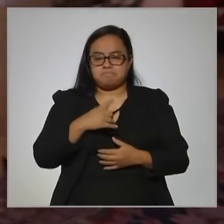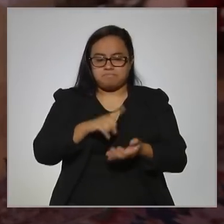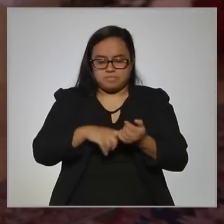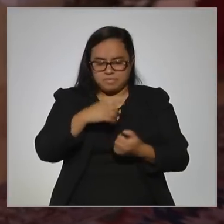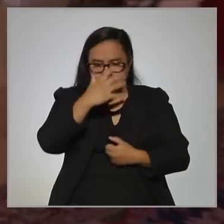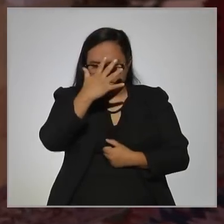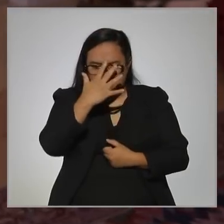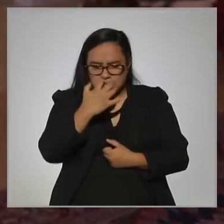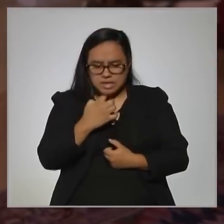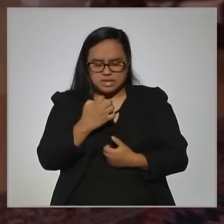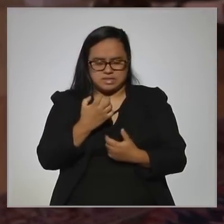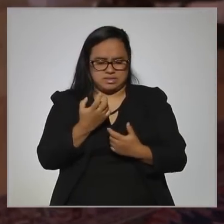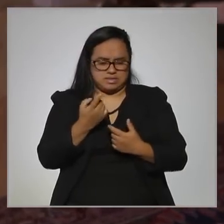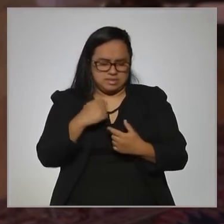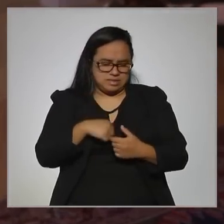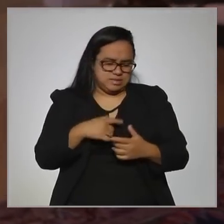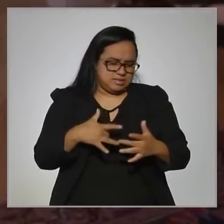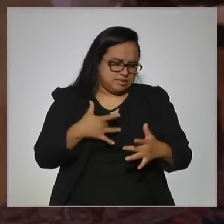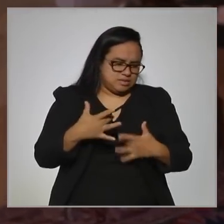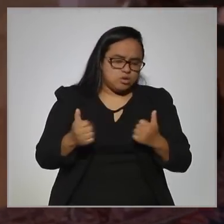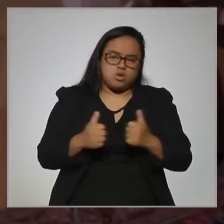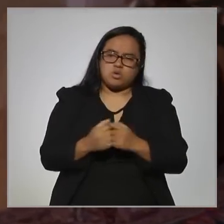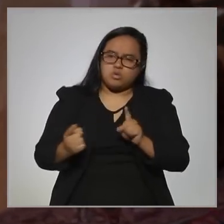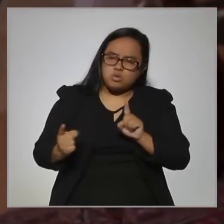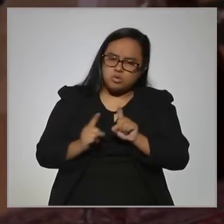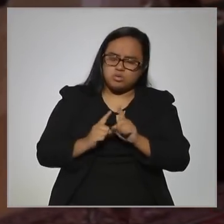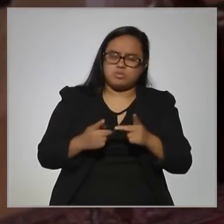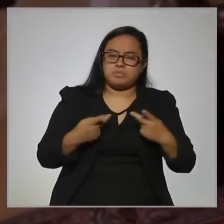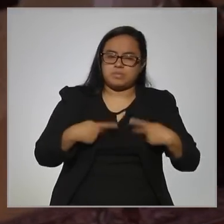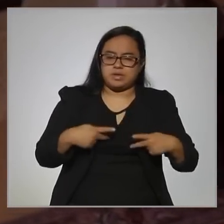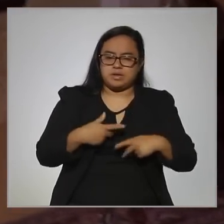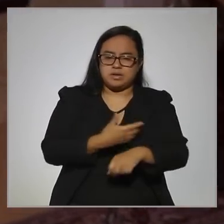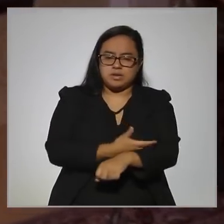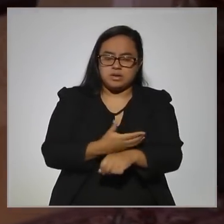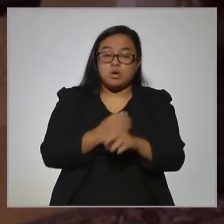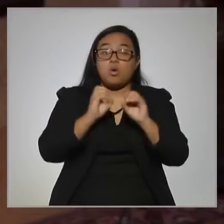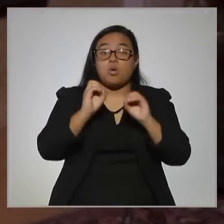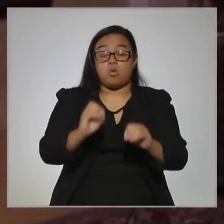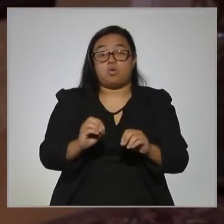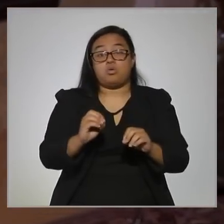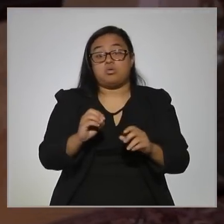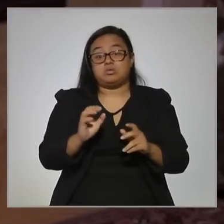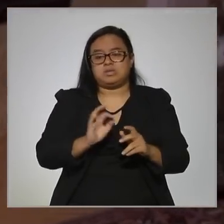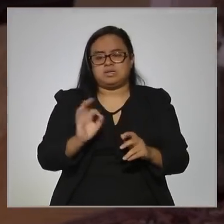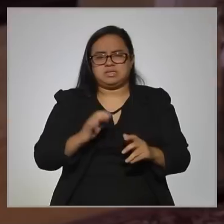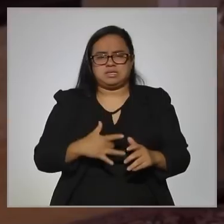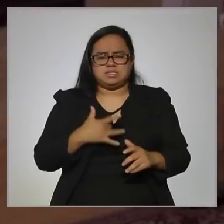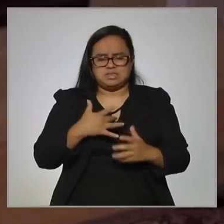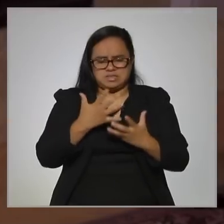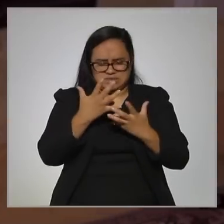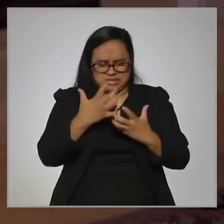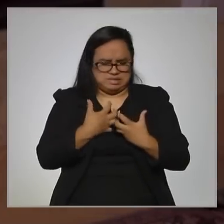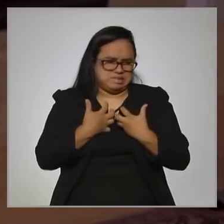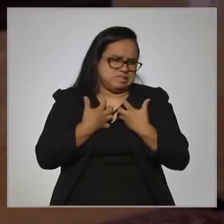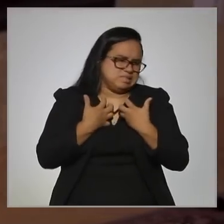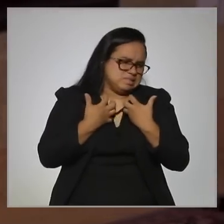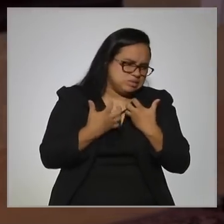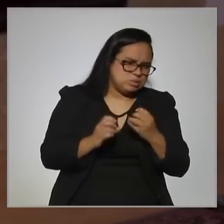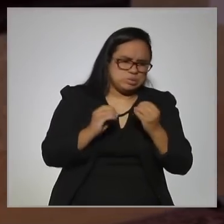tristezas acompañadas de enojos, de